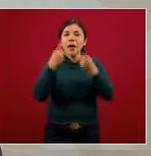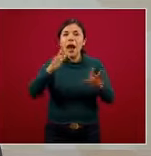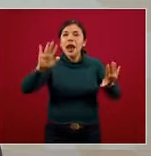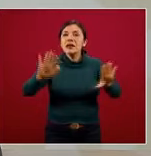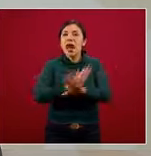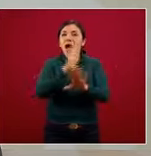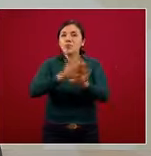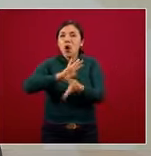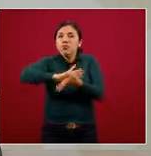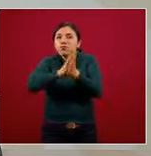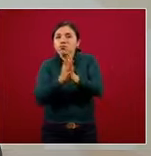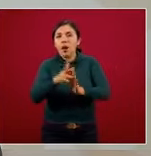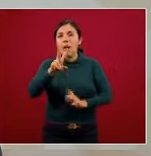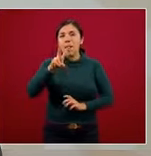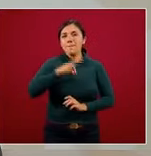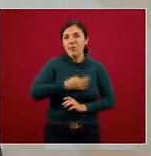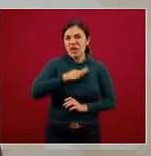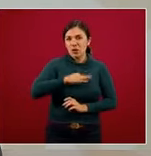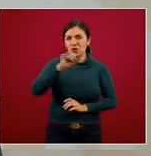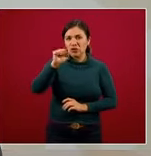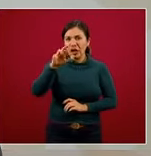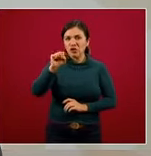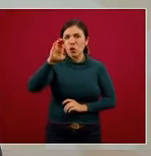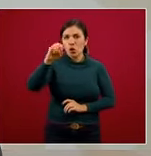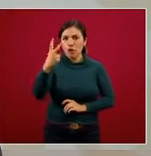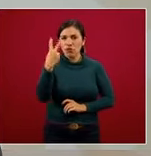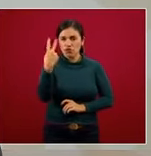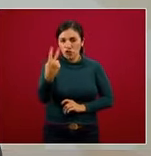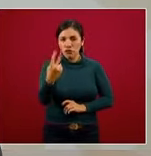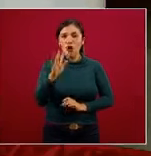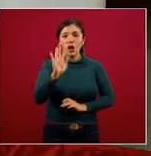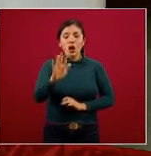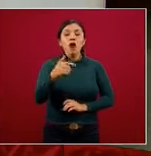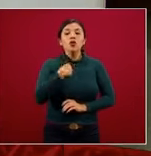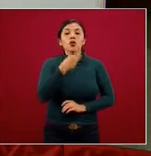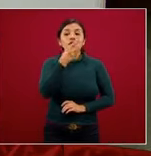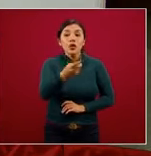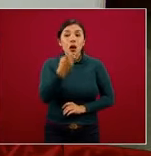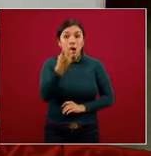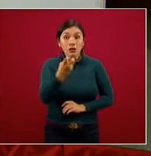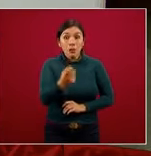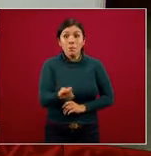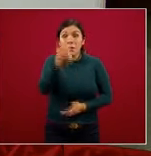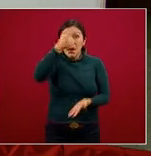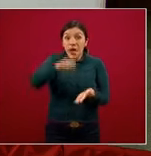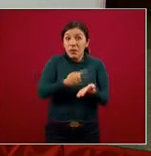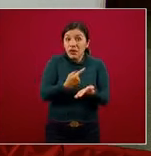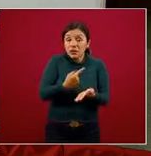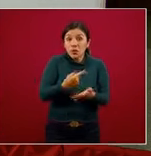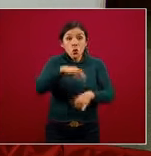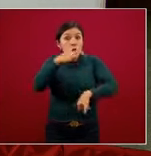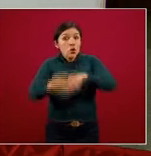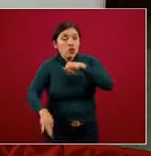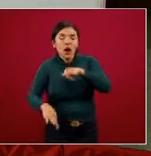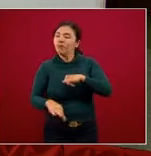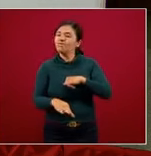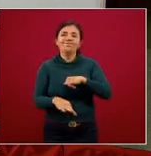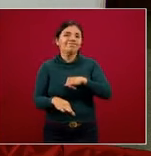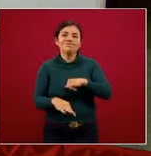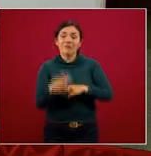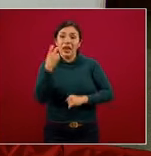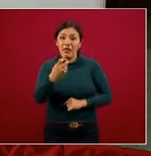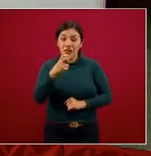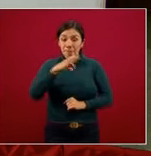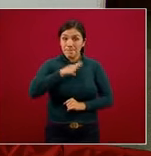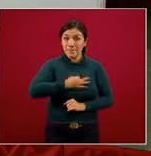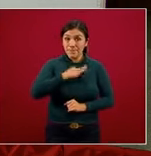no conozco a cuál específicamente se está refiriendo, pero les puedo decir que no es la primera ni será la última. El